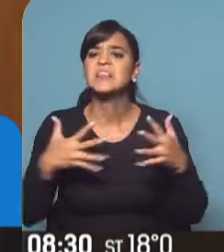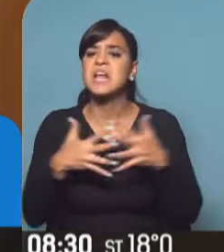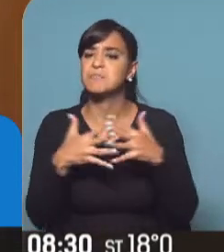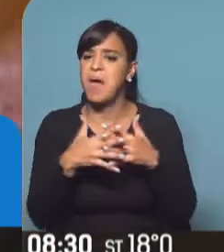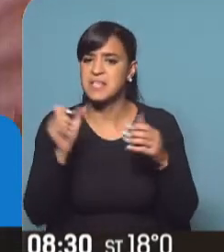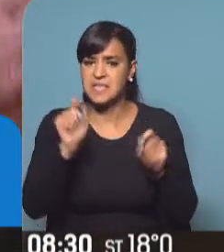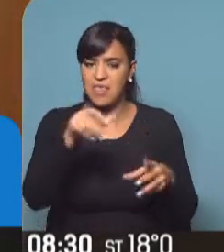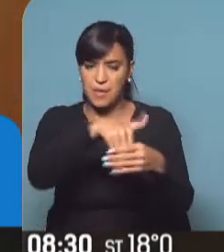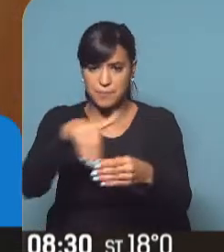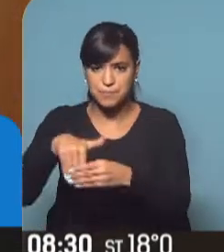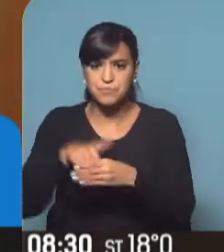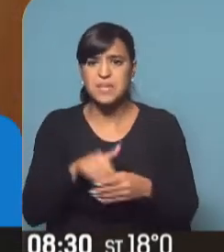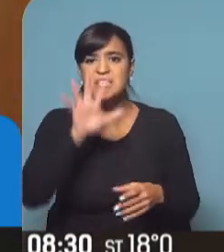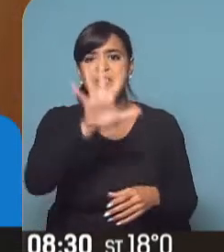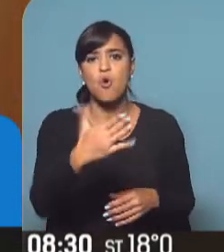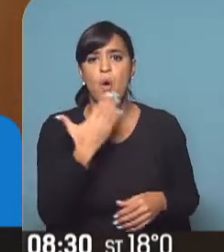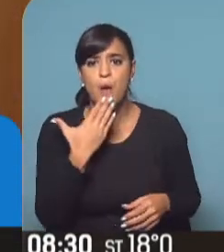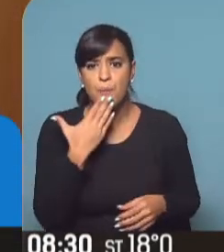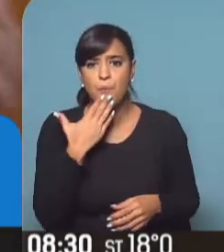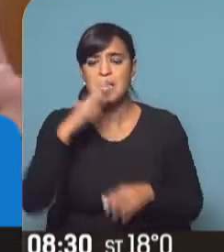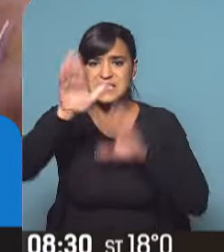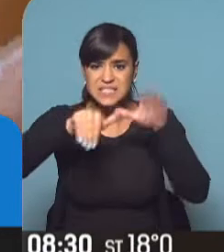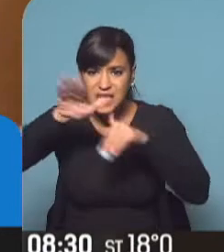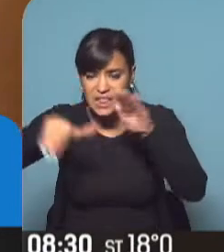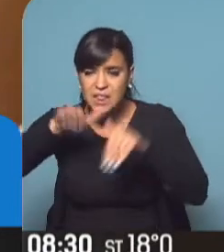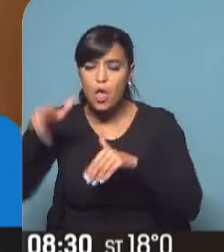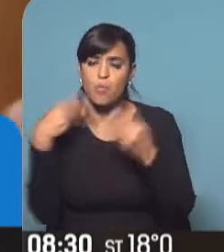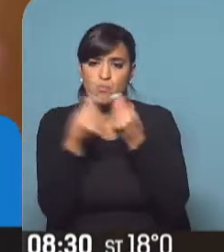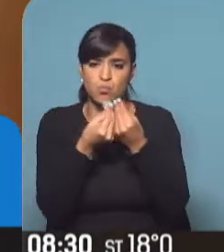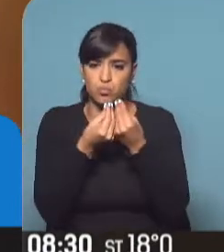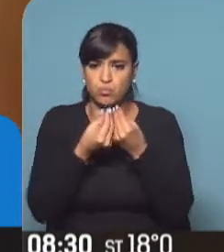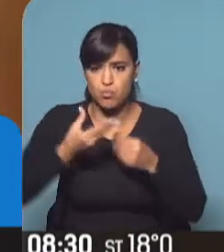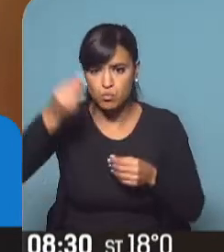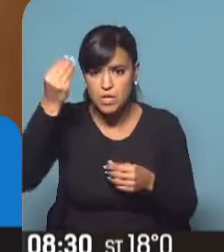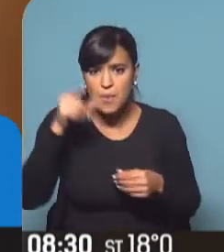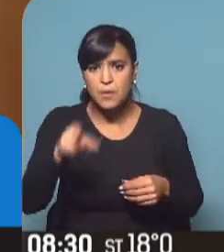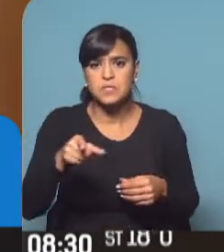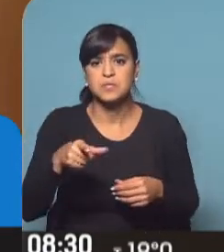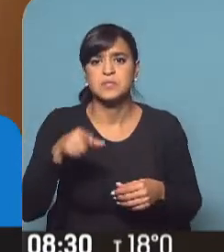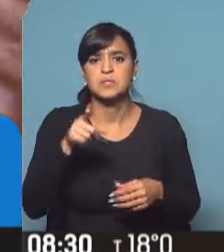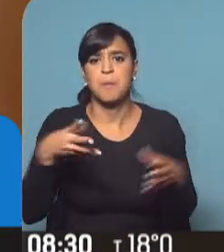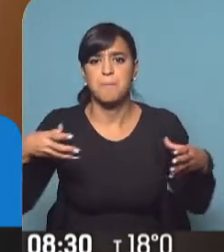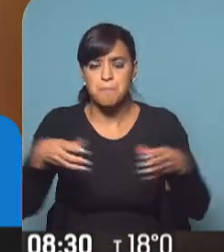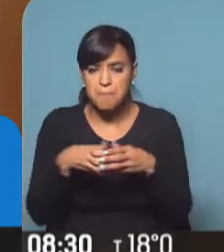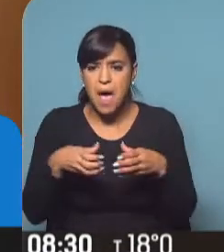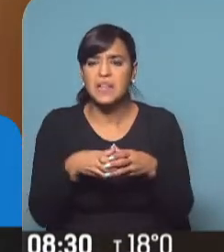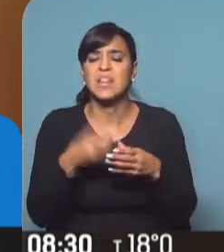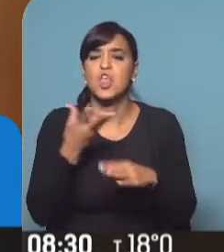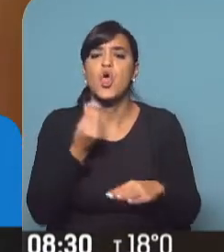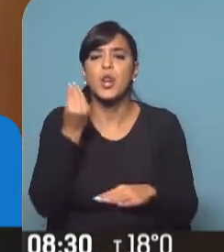escrutinio hace desde el 5 de abril que nos han citado muchas en distintas oportunidades a los apoderados de los partidos y a los